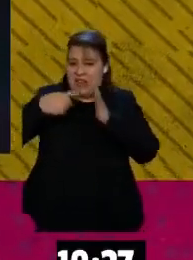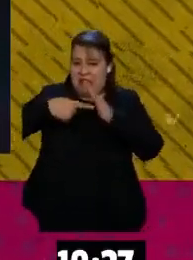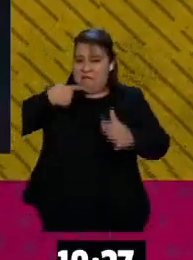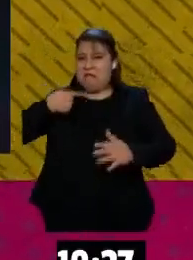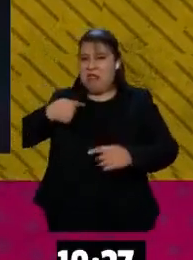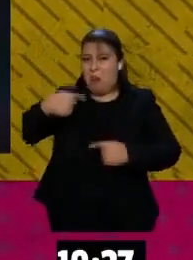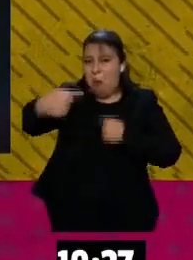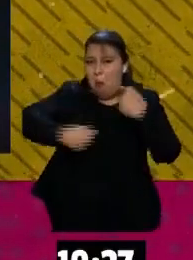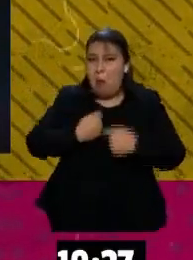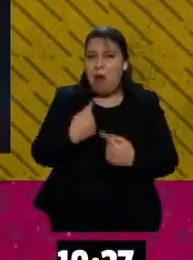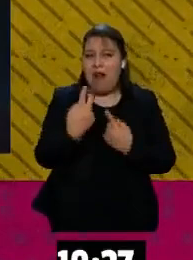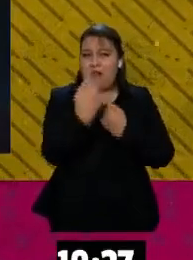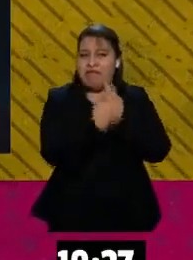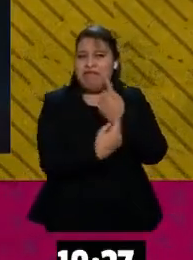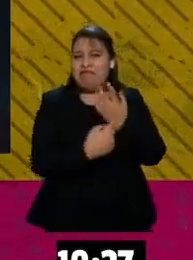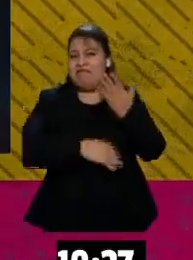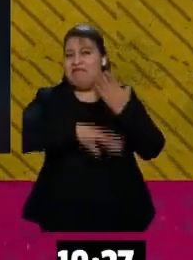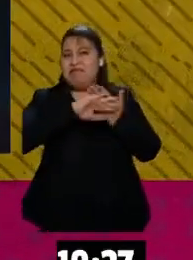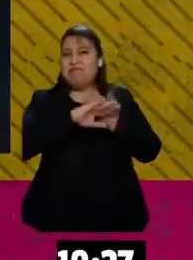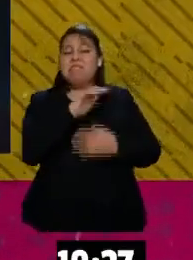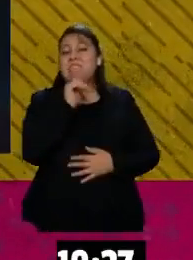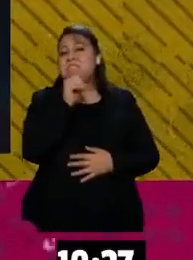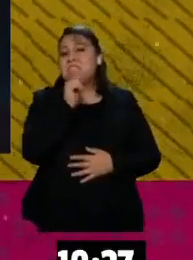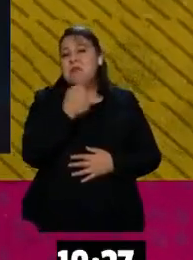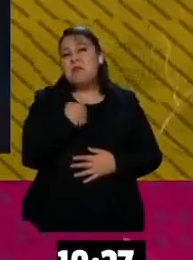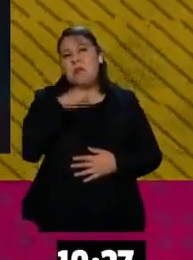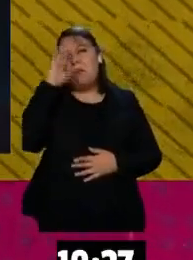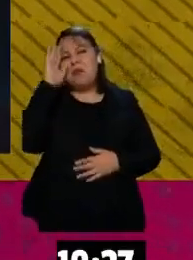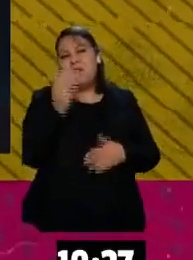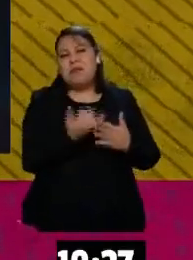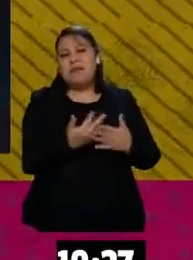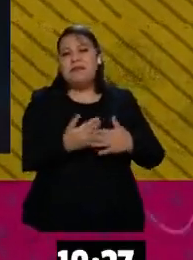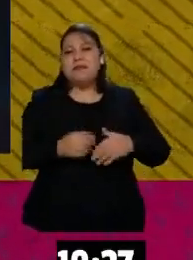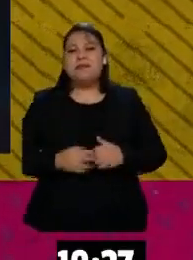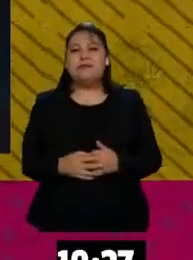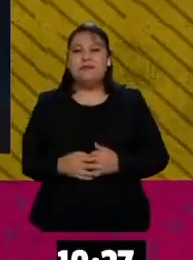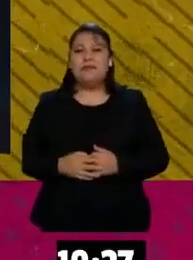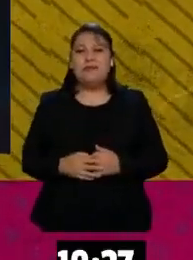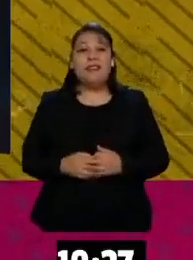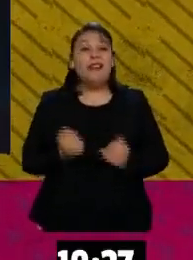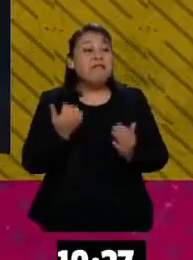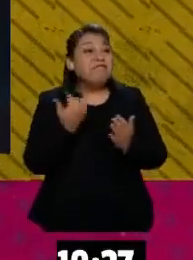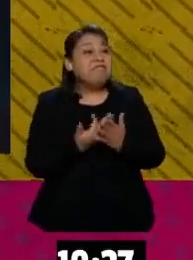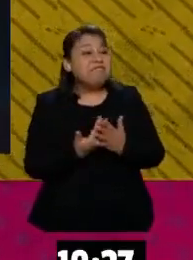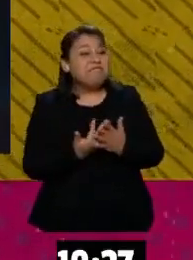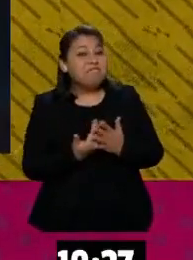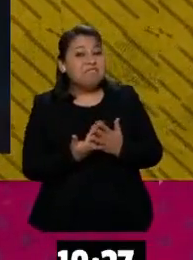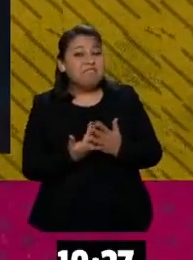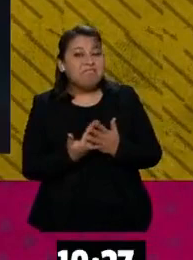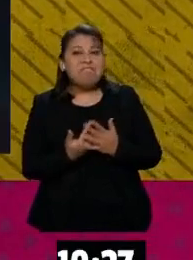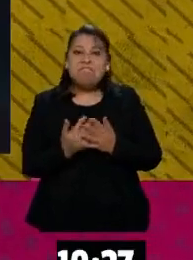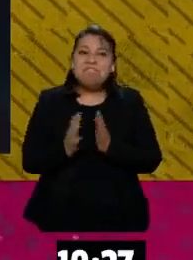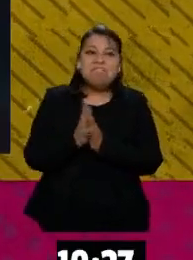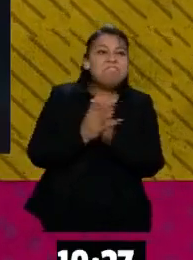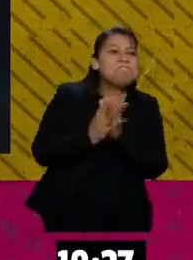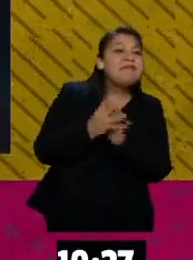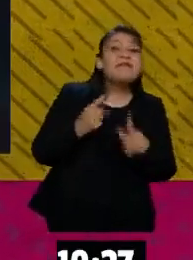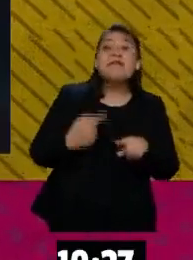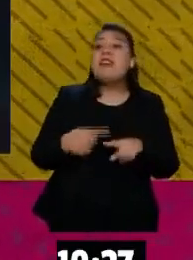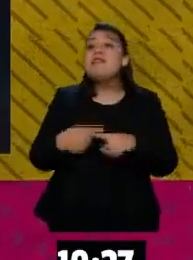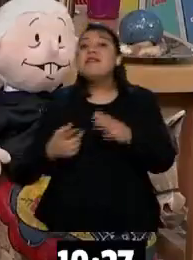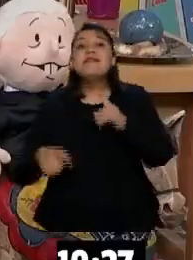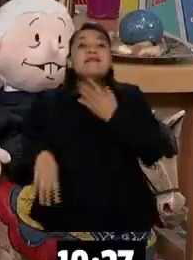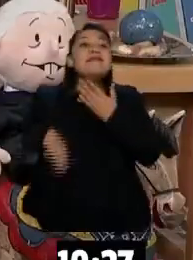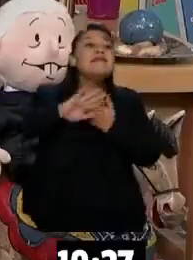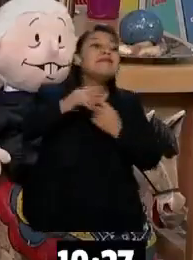tardan, seguramente no tardan, así son. Menos pero mal. Bueno, estamos esperándolas con mucha impaciencia ya, por supuesto. No, pero bueno.